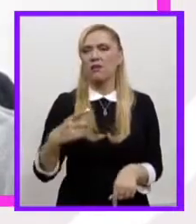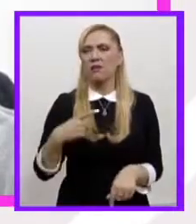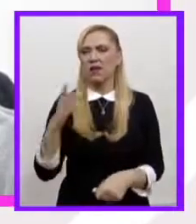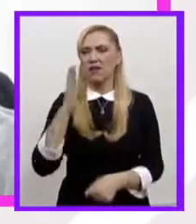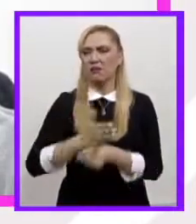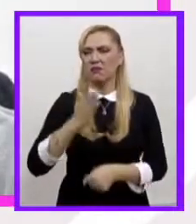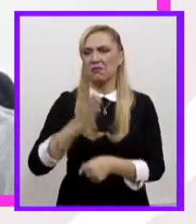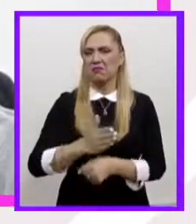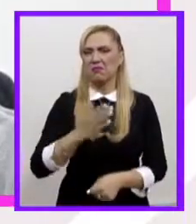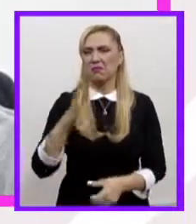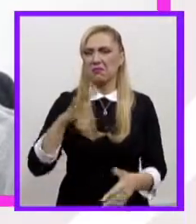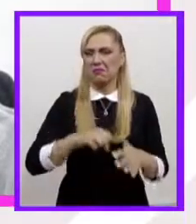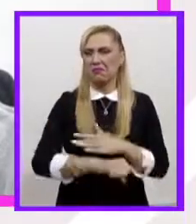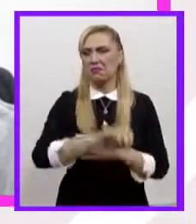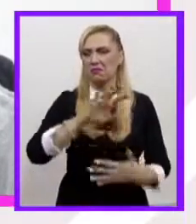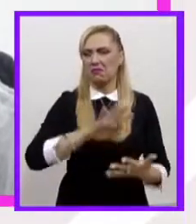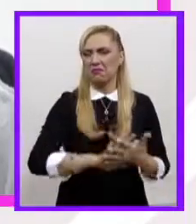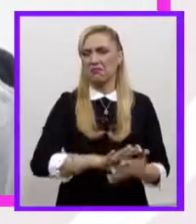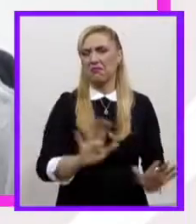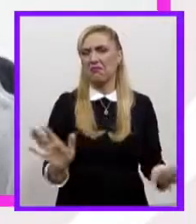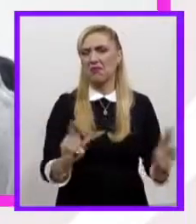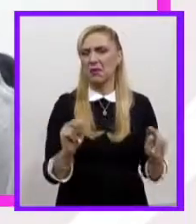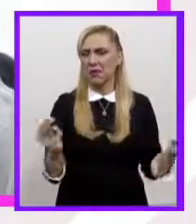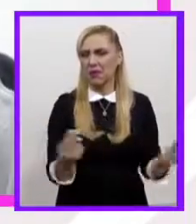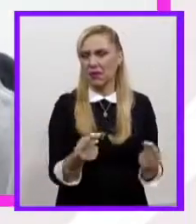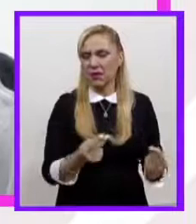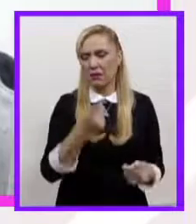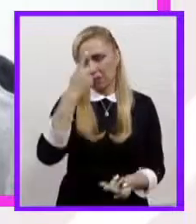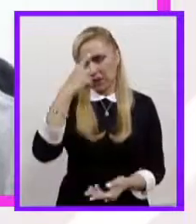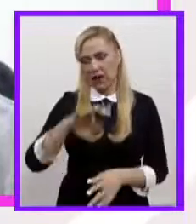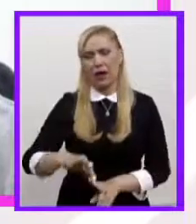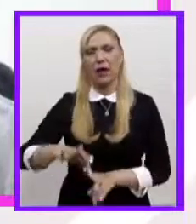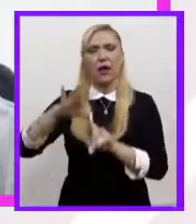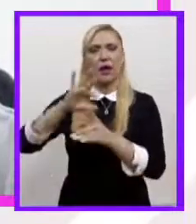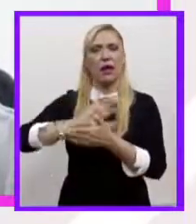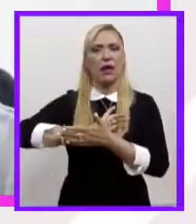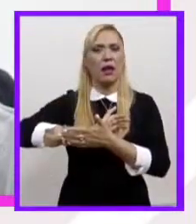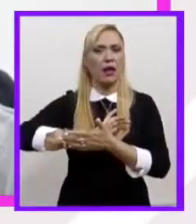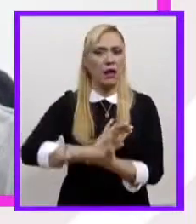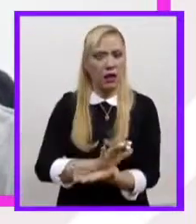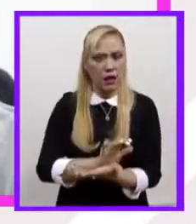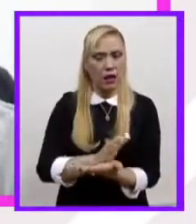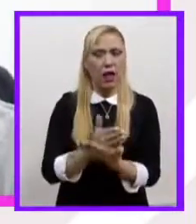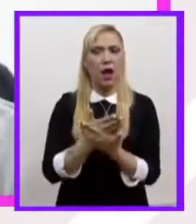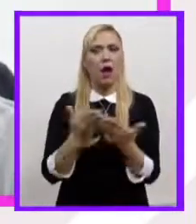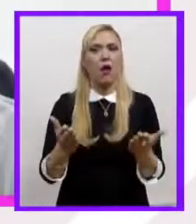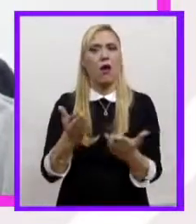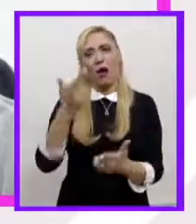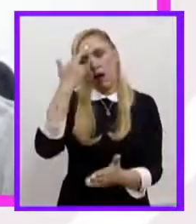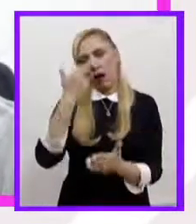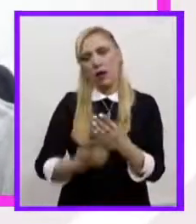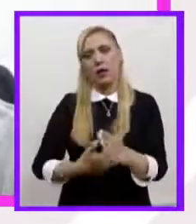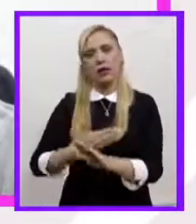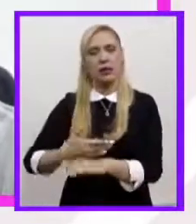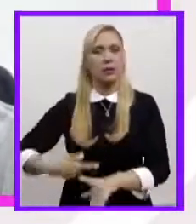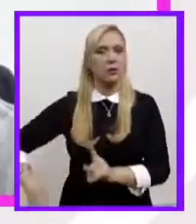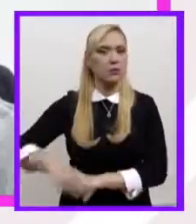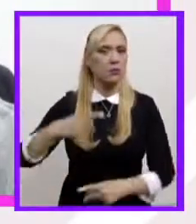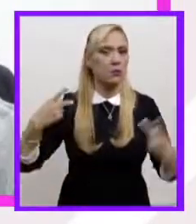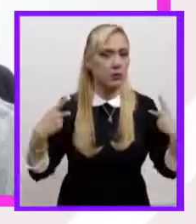de las realidades en torno a la discriminación y en torno a la comisión de agresiones en contra de las